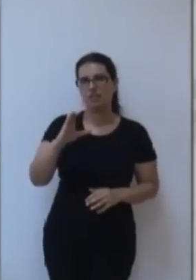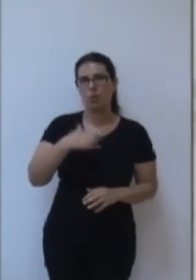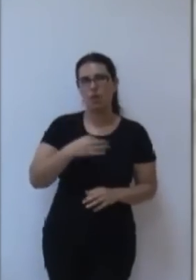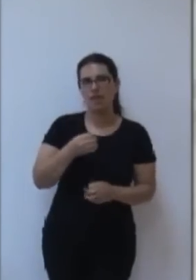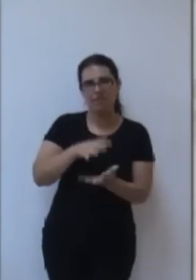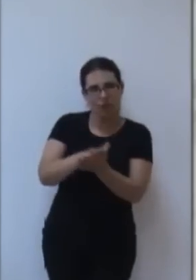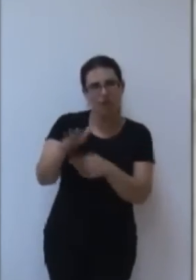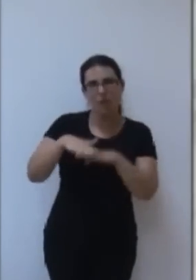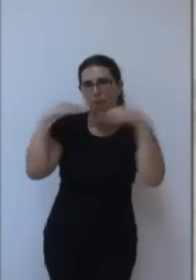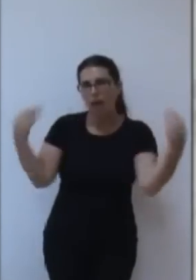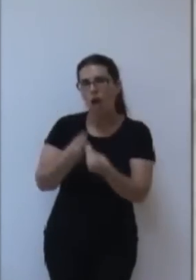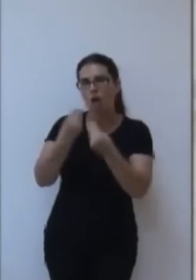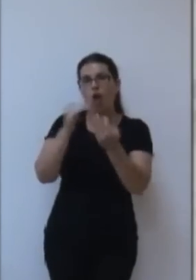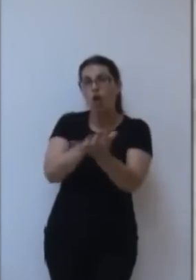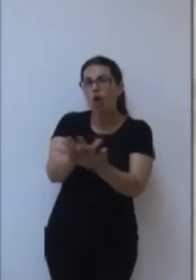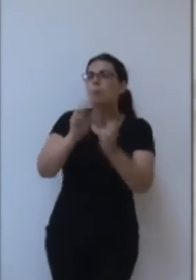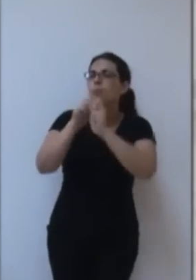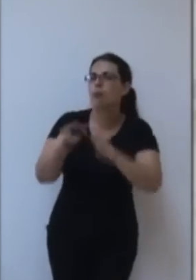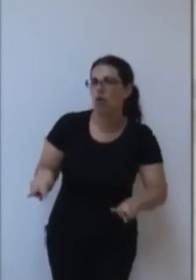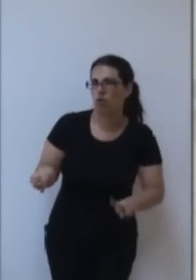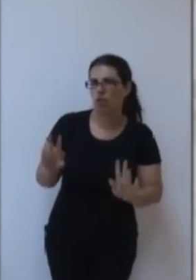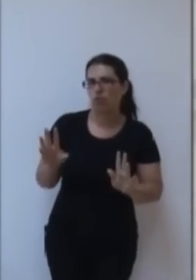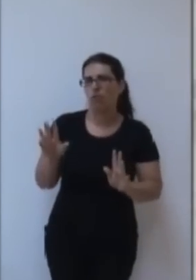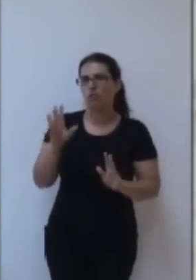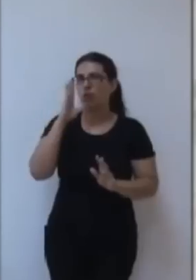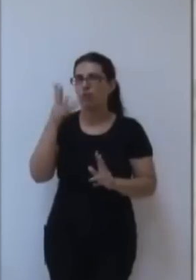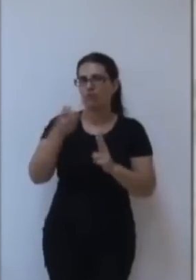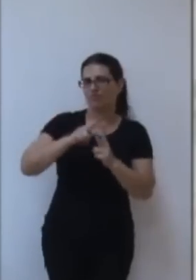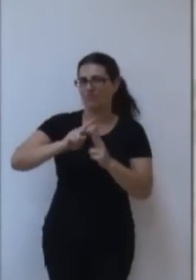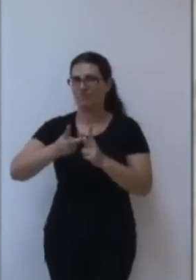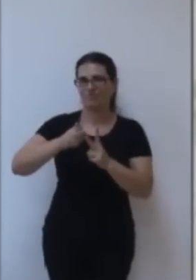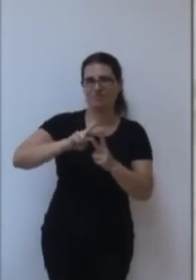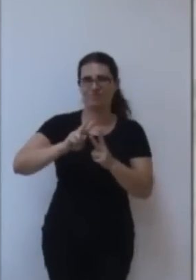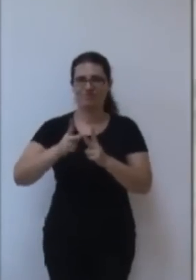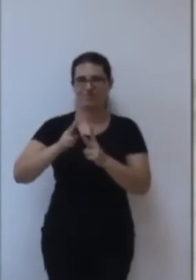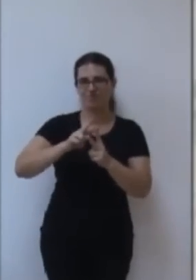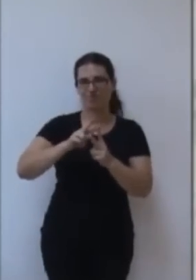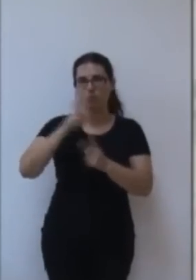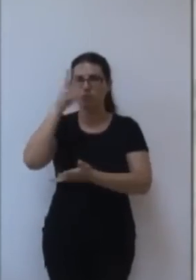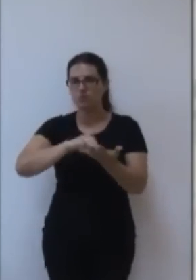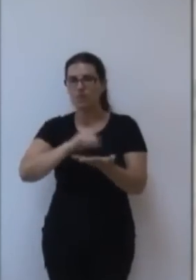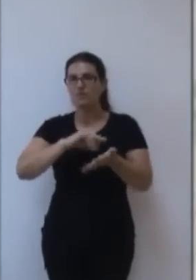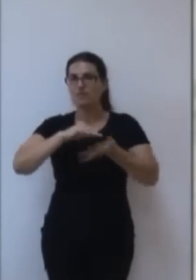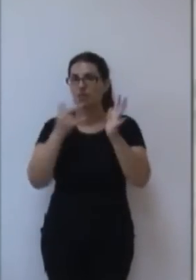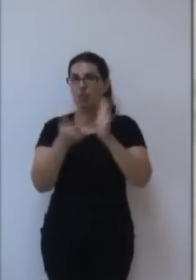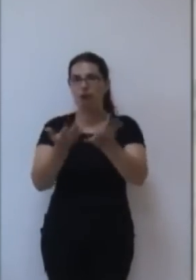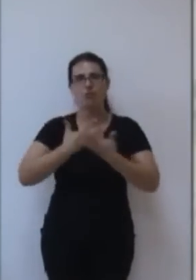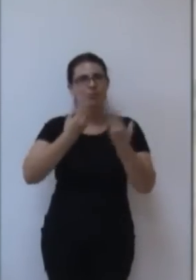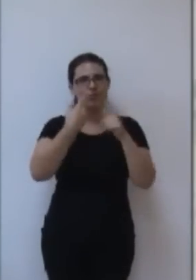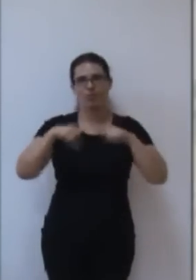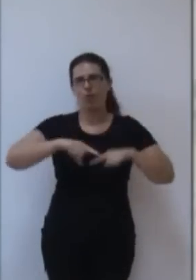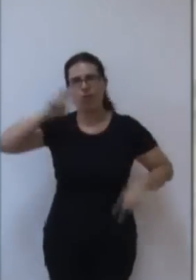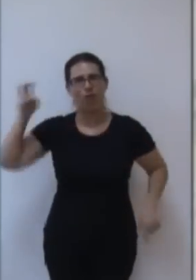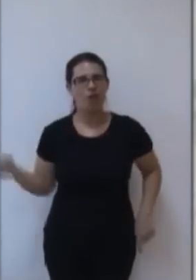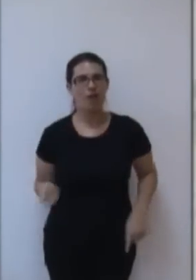o están empeorando la situación? Porque también tenemos un doble reto, ¿no? Con las tecnologías nos ayudan en tantas cosas, pero